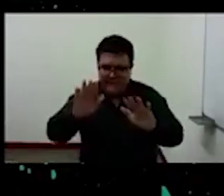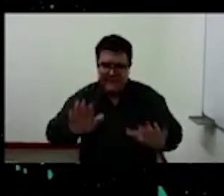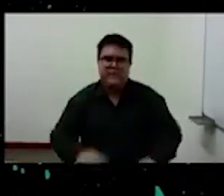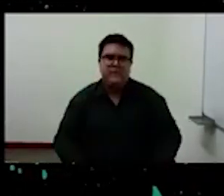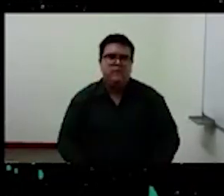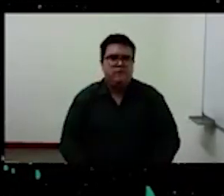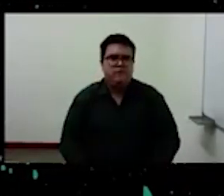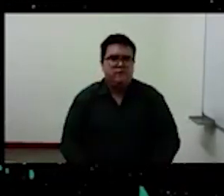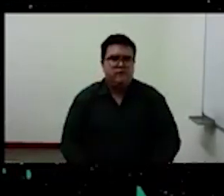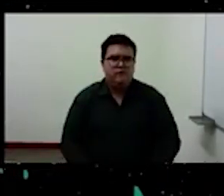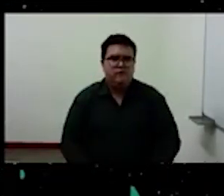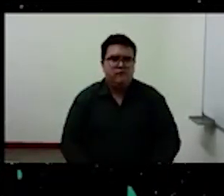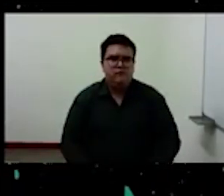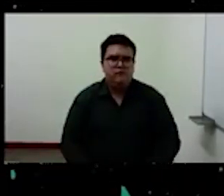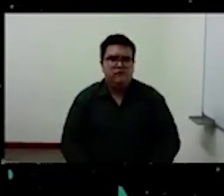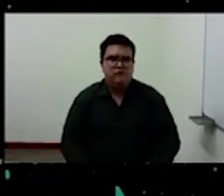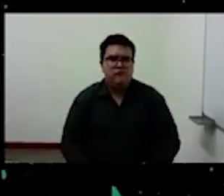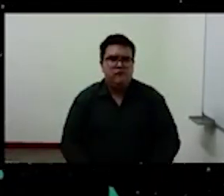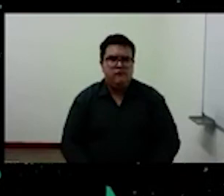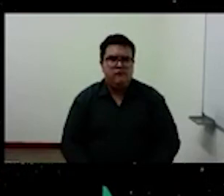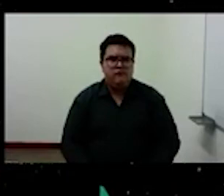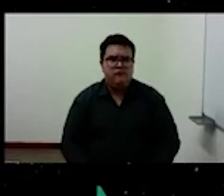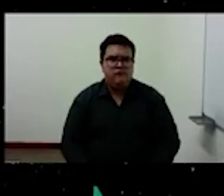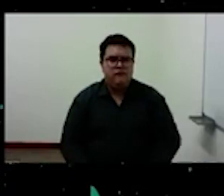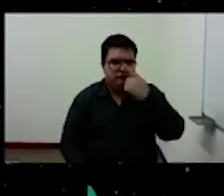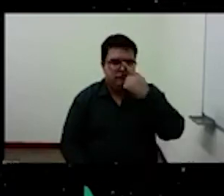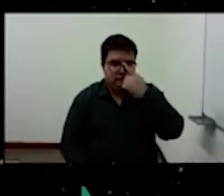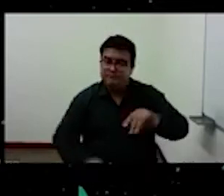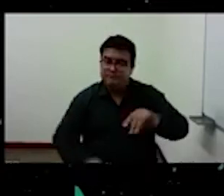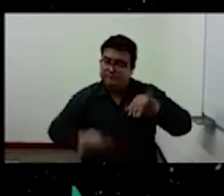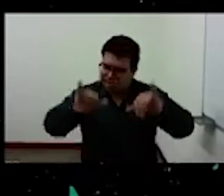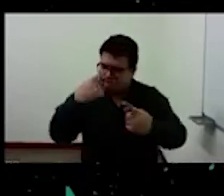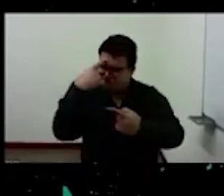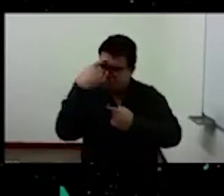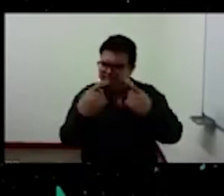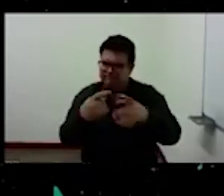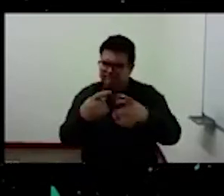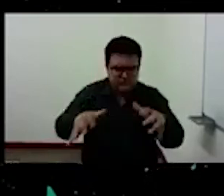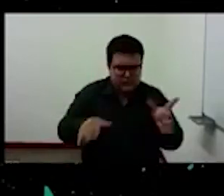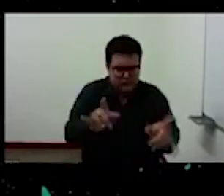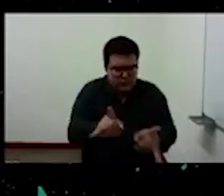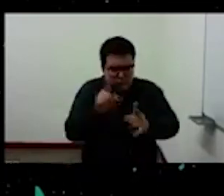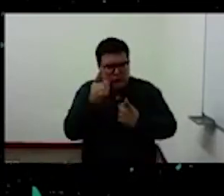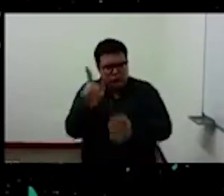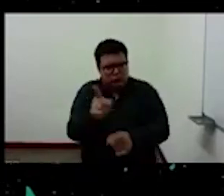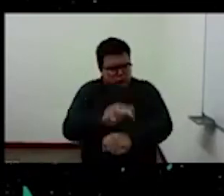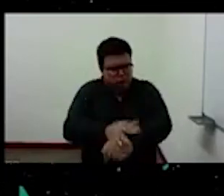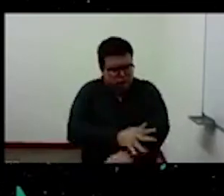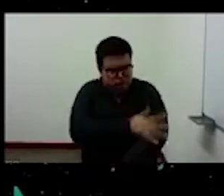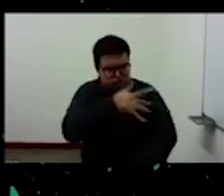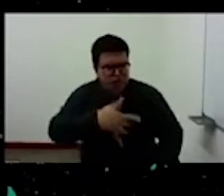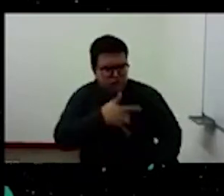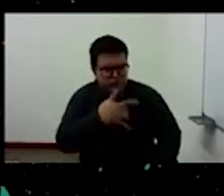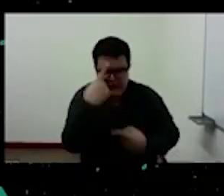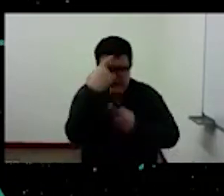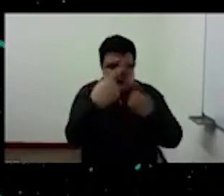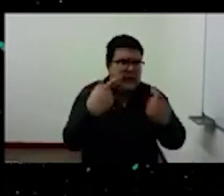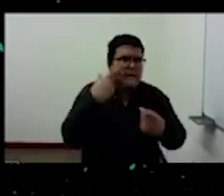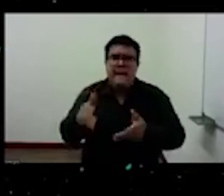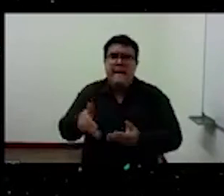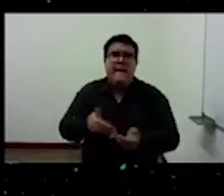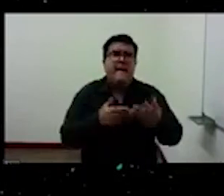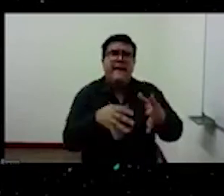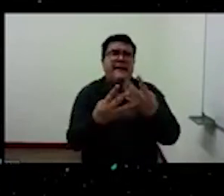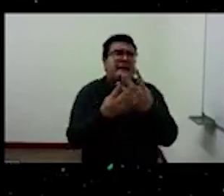Entonces es la catástrofe, permanecer allá, en ese sin tiempo, embriagado con agua a lo Kafka, vagabundeando como un prisionero frente